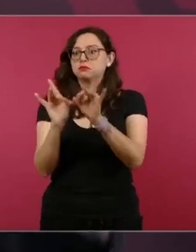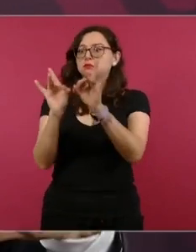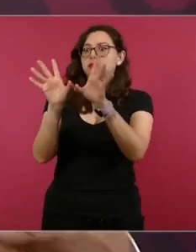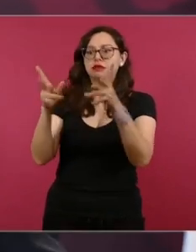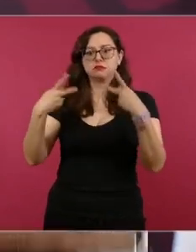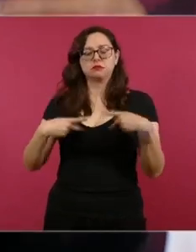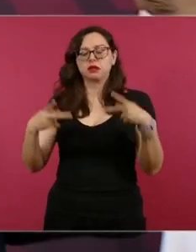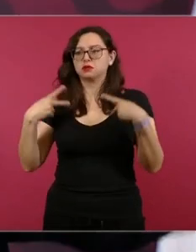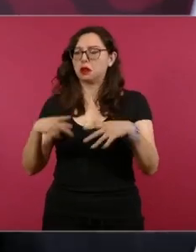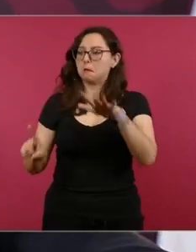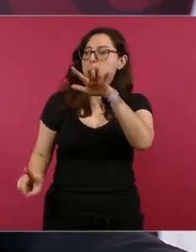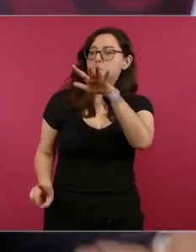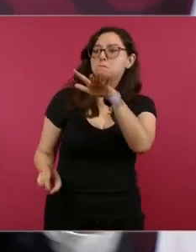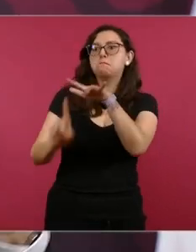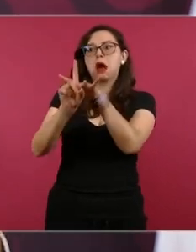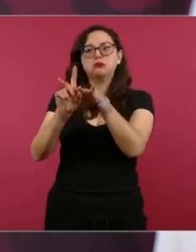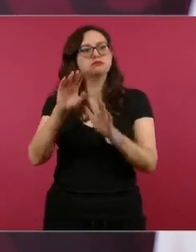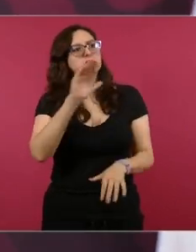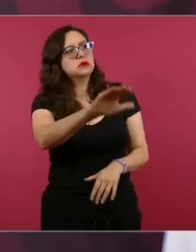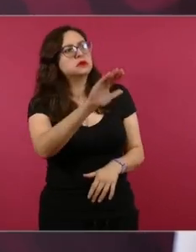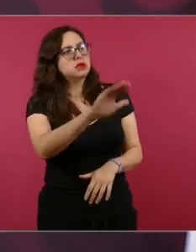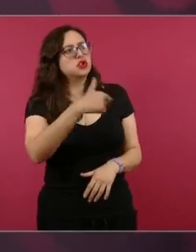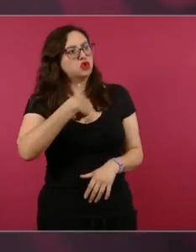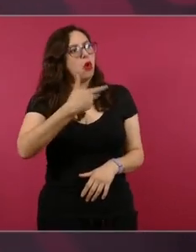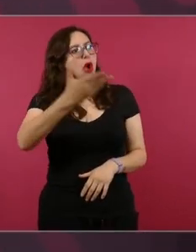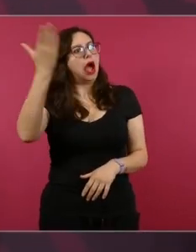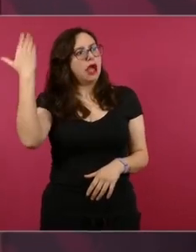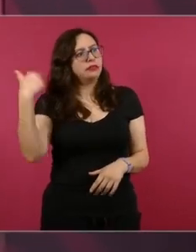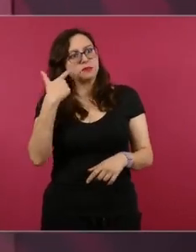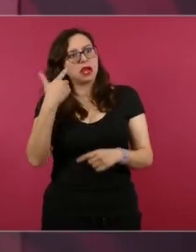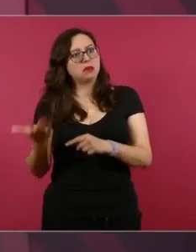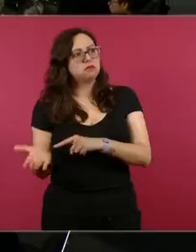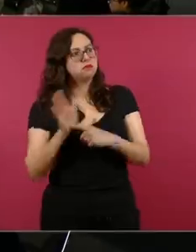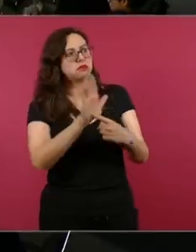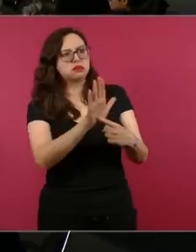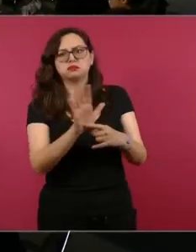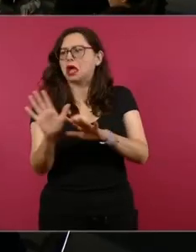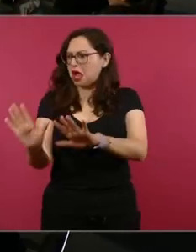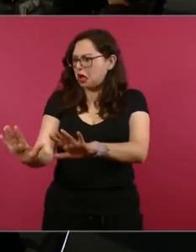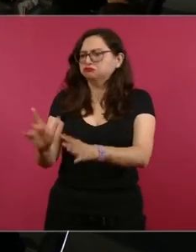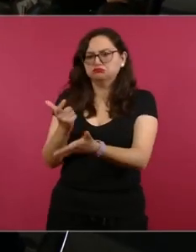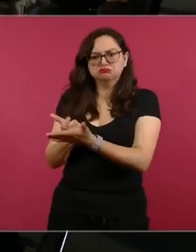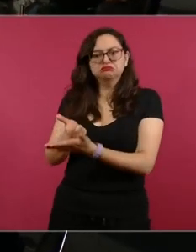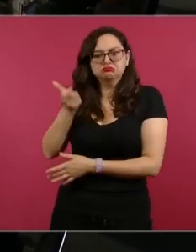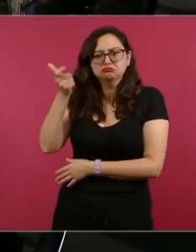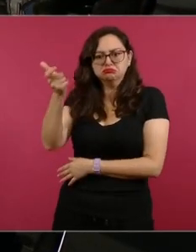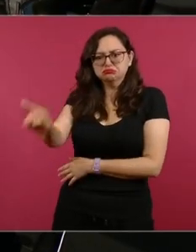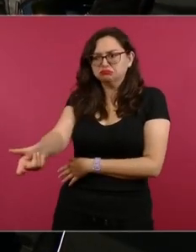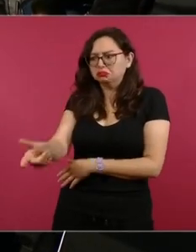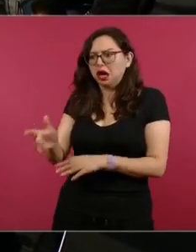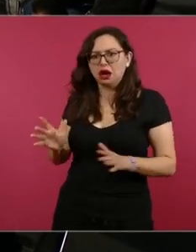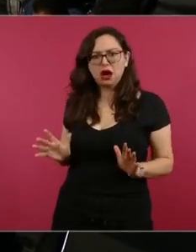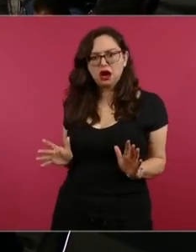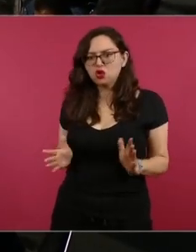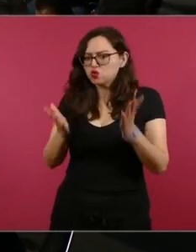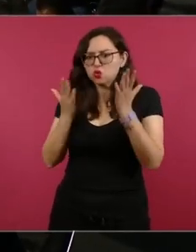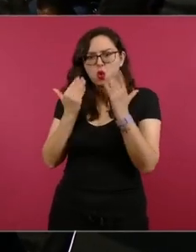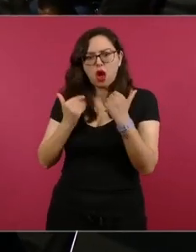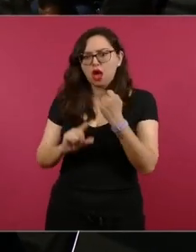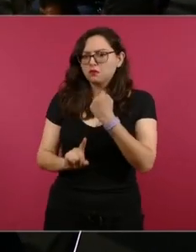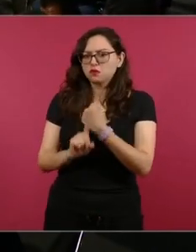hacer la solicitud y se les entrega sus recursos. Pero lo que ya no se